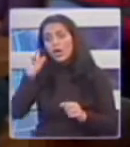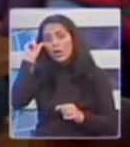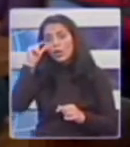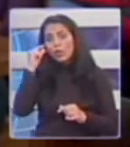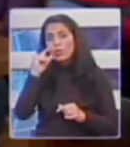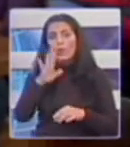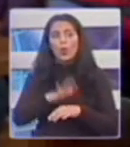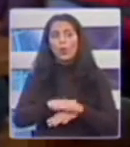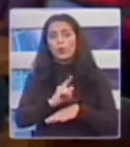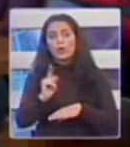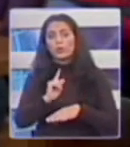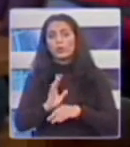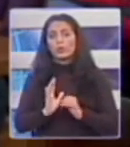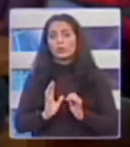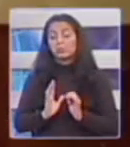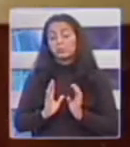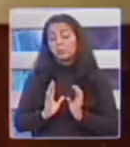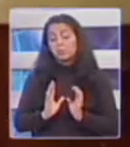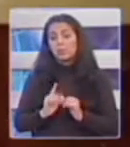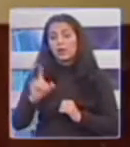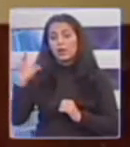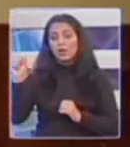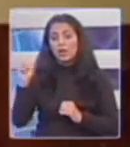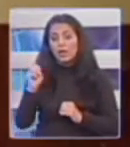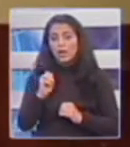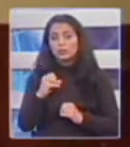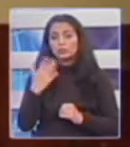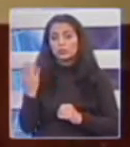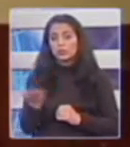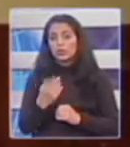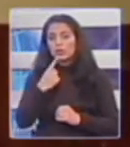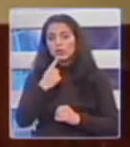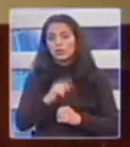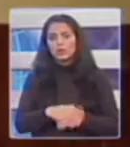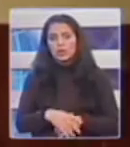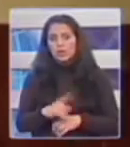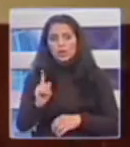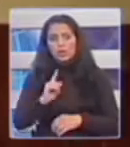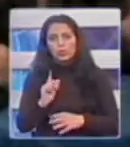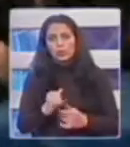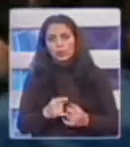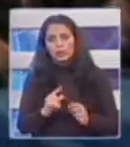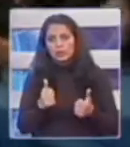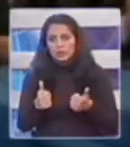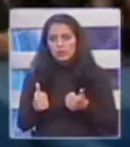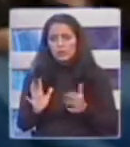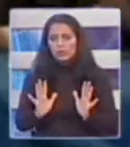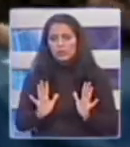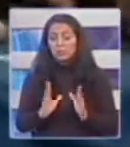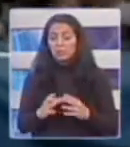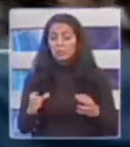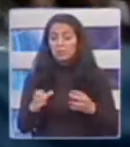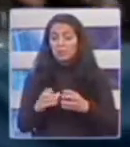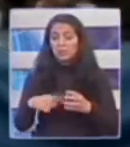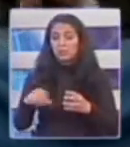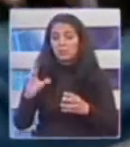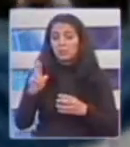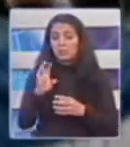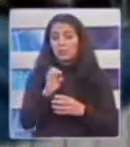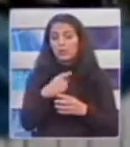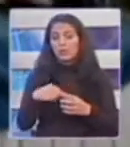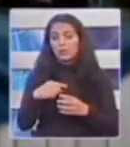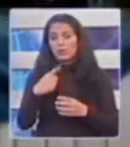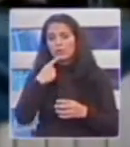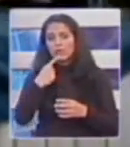el proceso contra Lasso, a quien acusa de no haber tenido argumentos para probar su denuncia. Aunque en Creo reiteran que se tomó como fuente